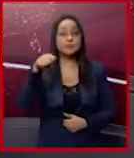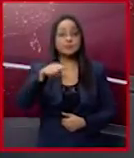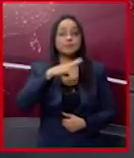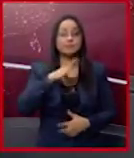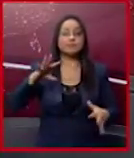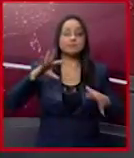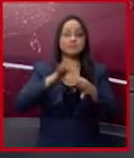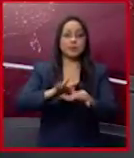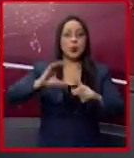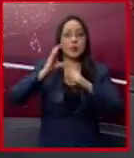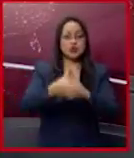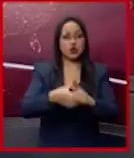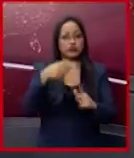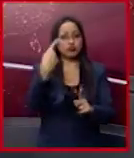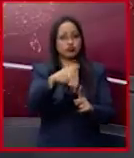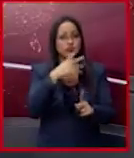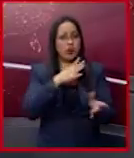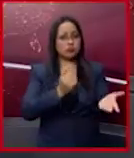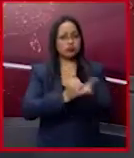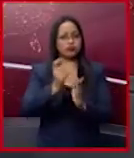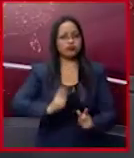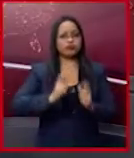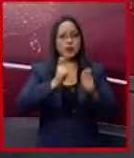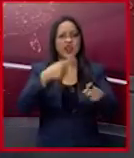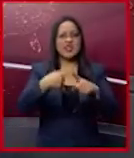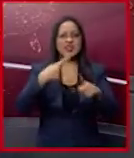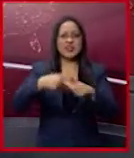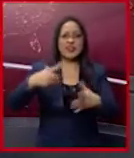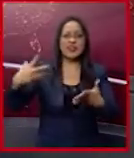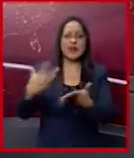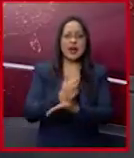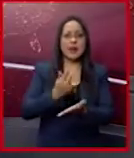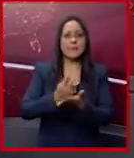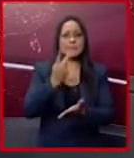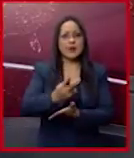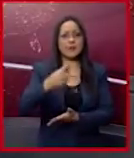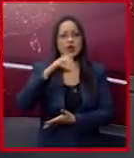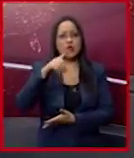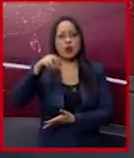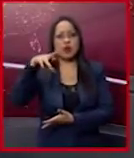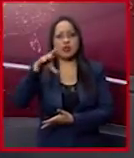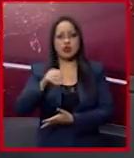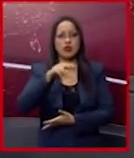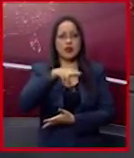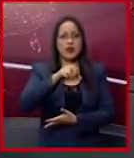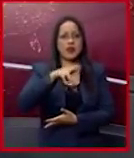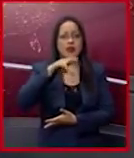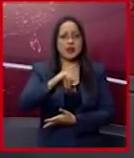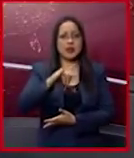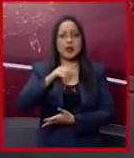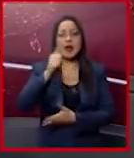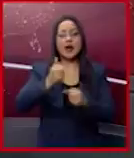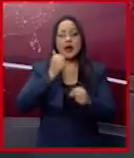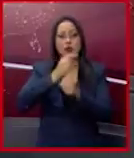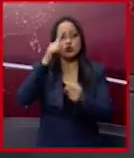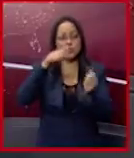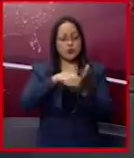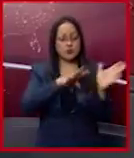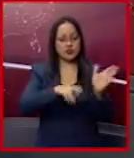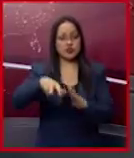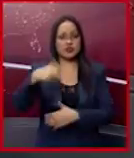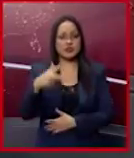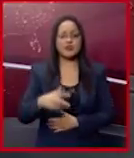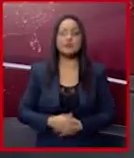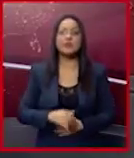comisión correspondiente defina el nombre de la persona que será galardonada con la medalla Eduardo Neri, legisladores de 1913. Además, la Junta